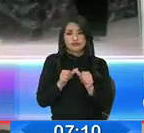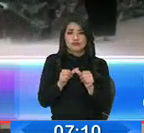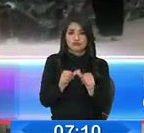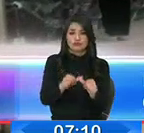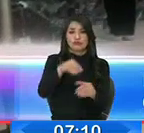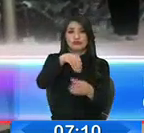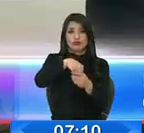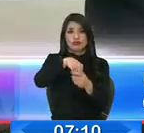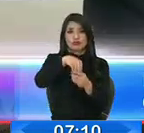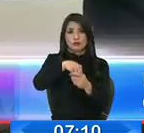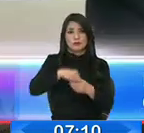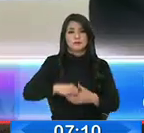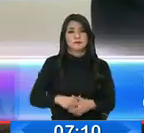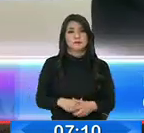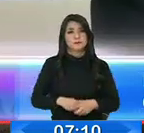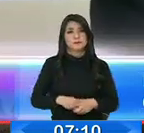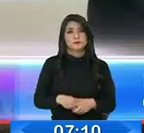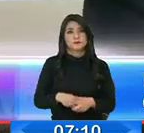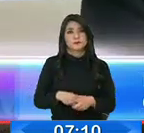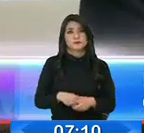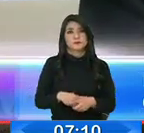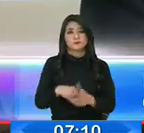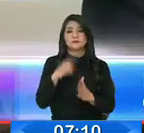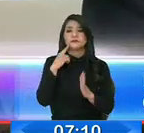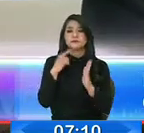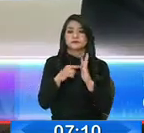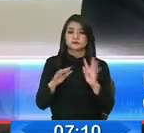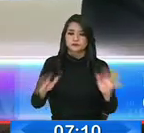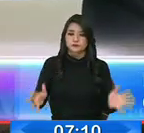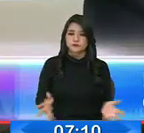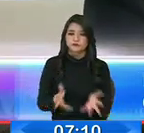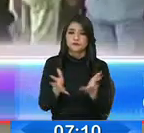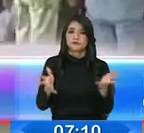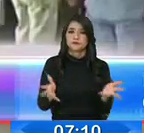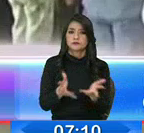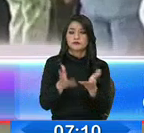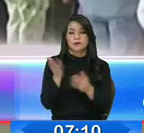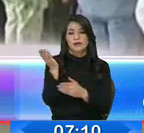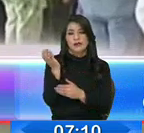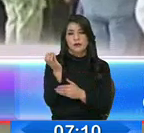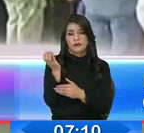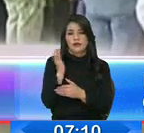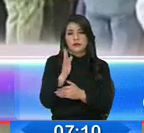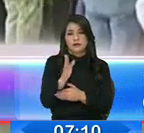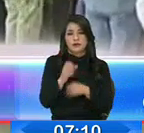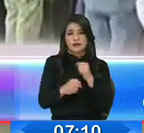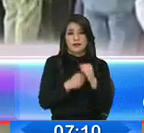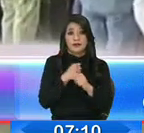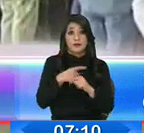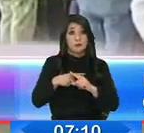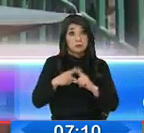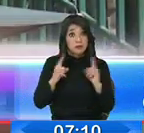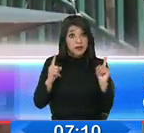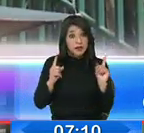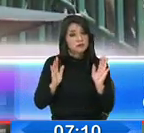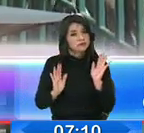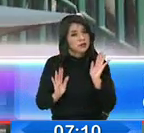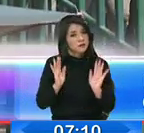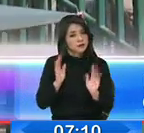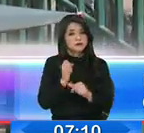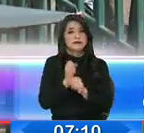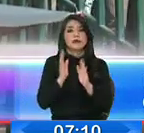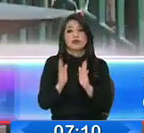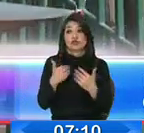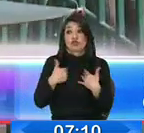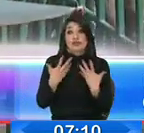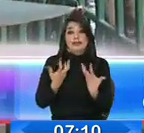de pensiones. Por ejemplo, el incentivar la edad de jubilación. Claro está que esta decisión sería opcional para el trabajador que